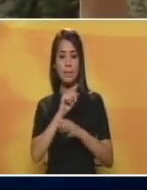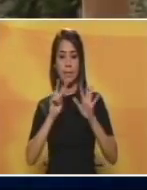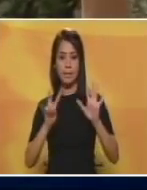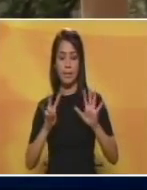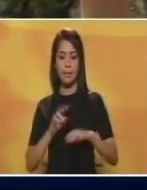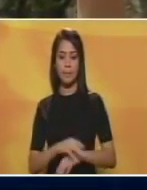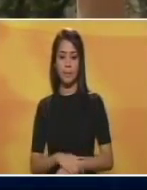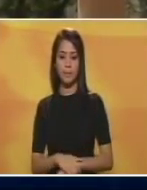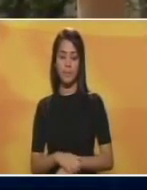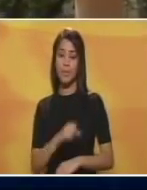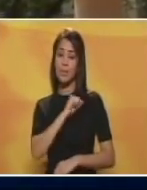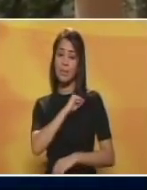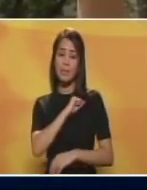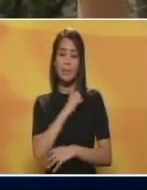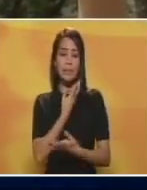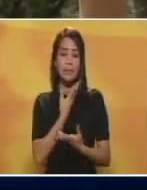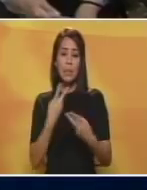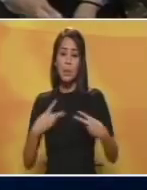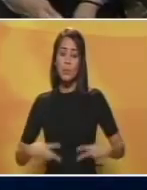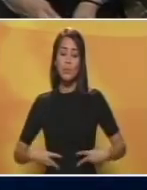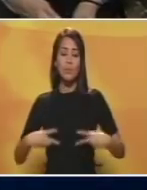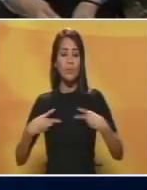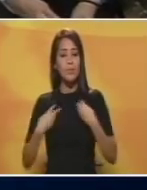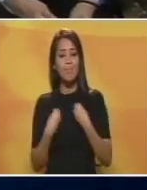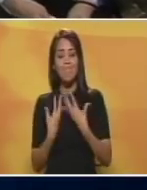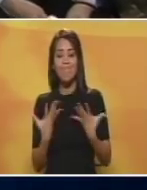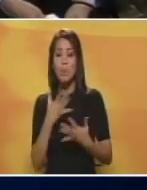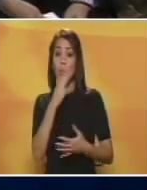Por supuesto, temen por sus vidas. Aseguran no